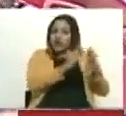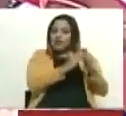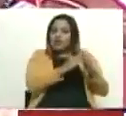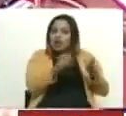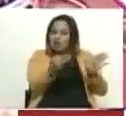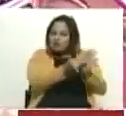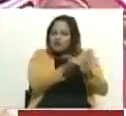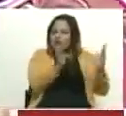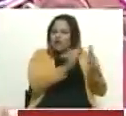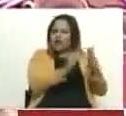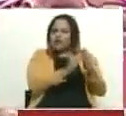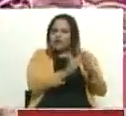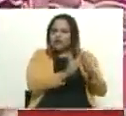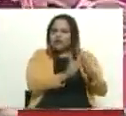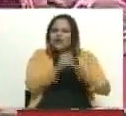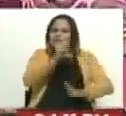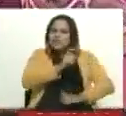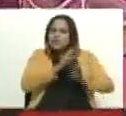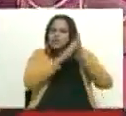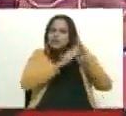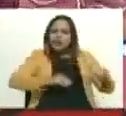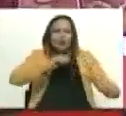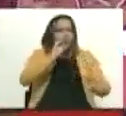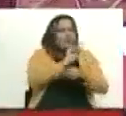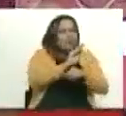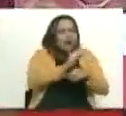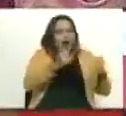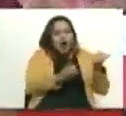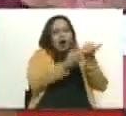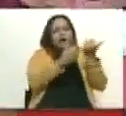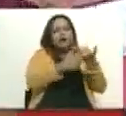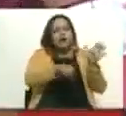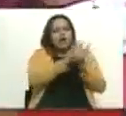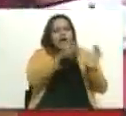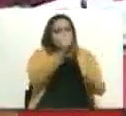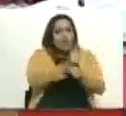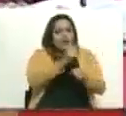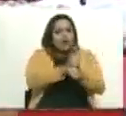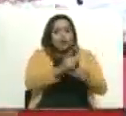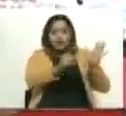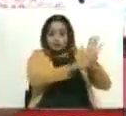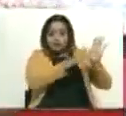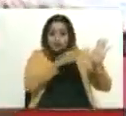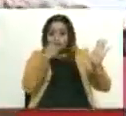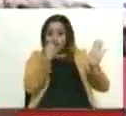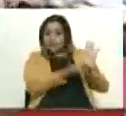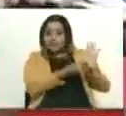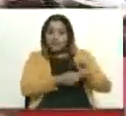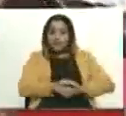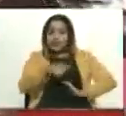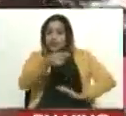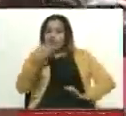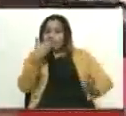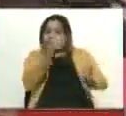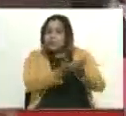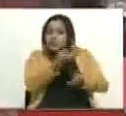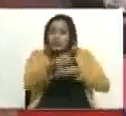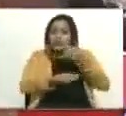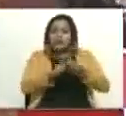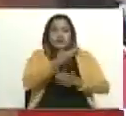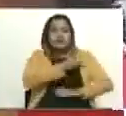también merecen toda la protección que la ley del trabajo ya impuso? Esa fue una solicitud que nos hizo el